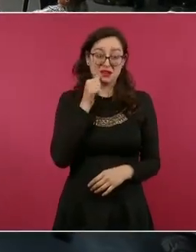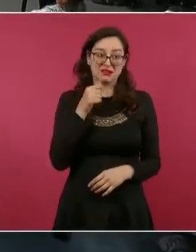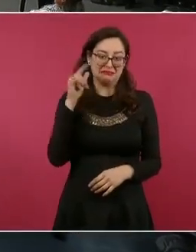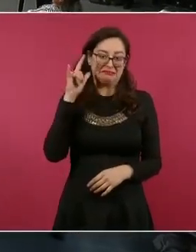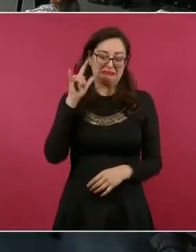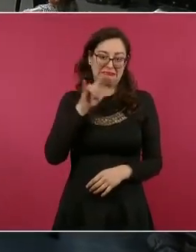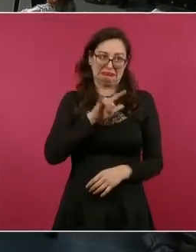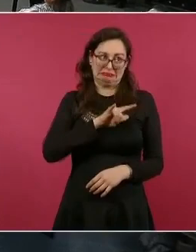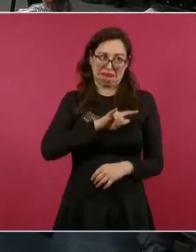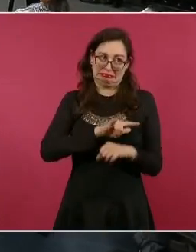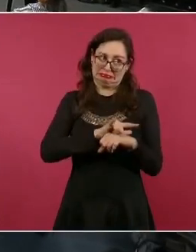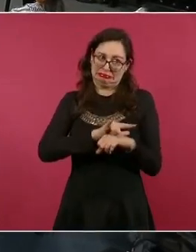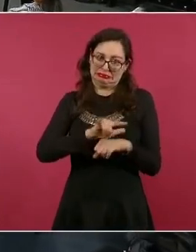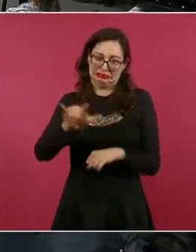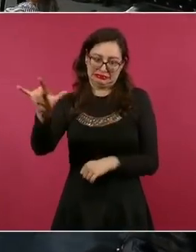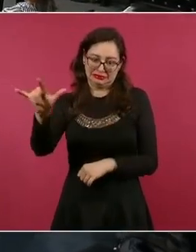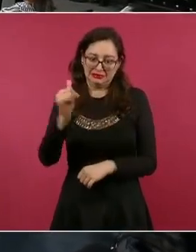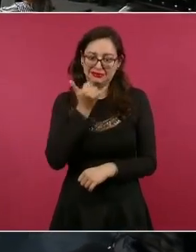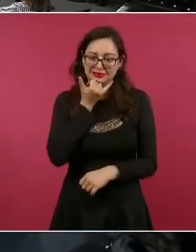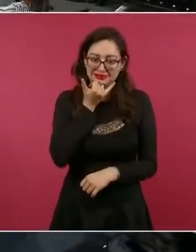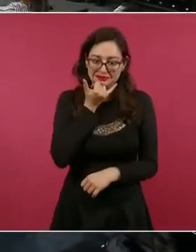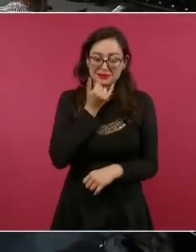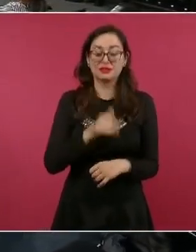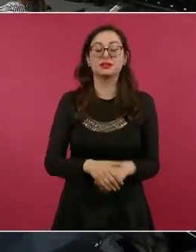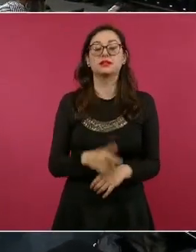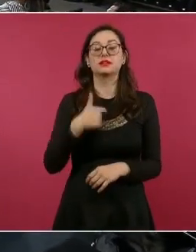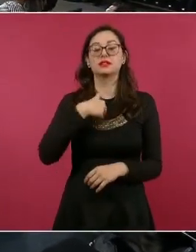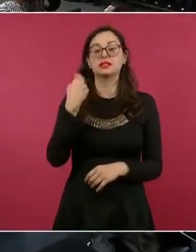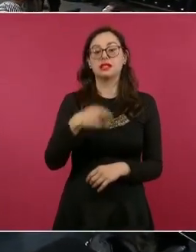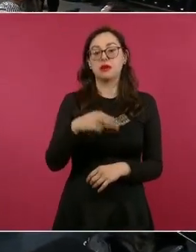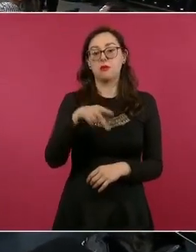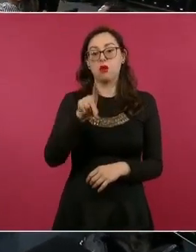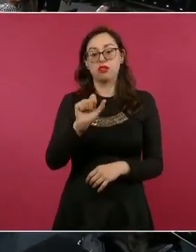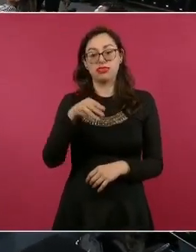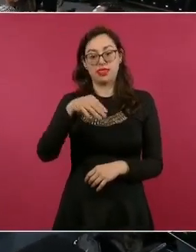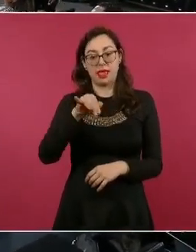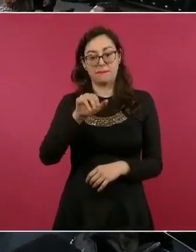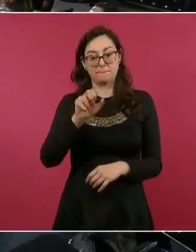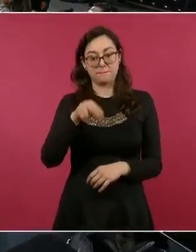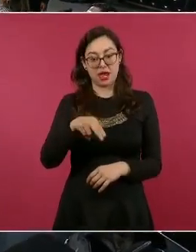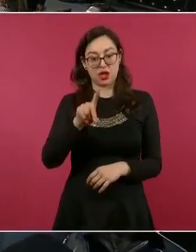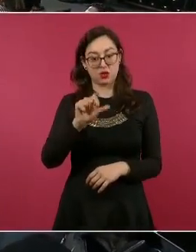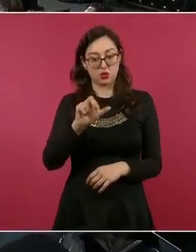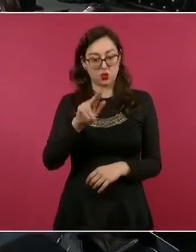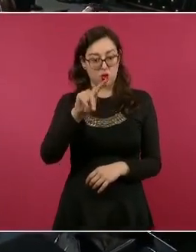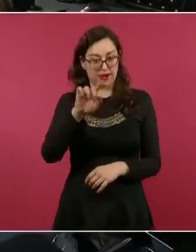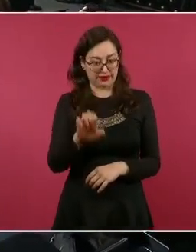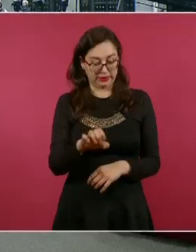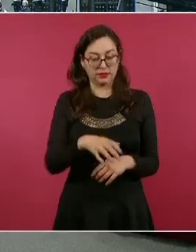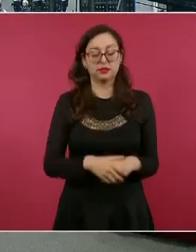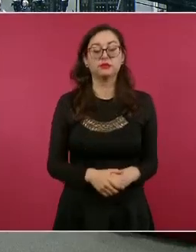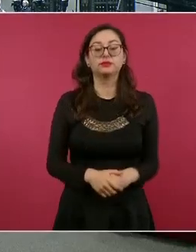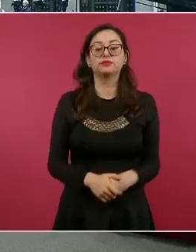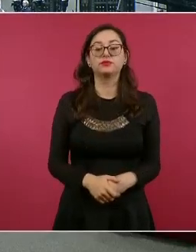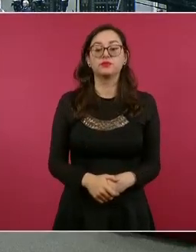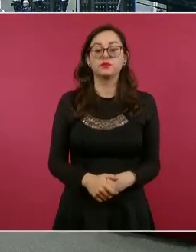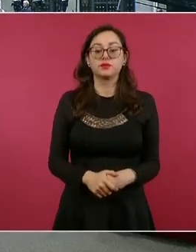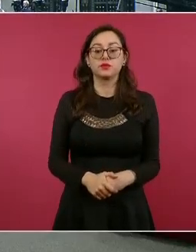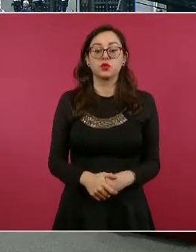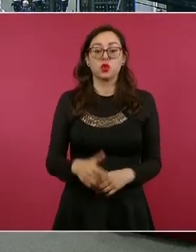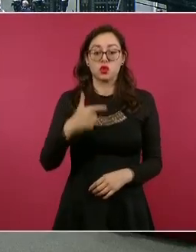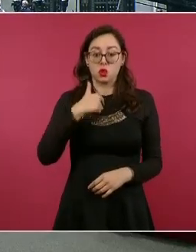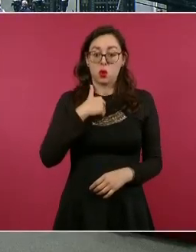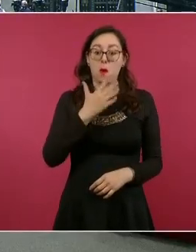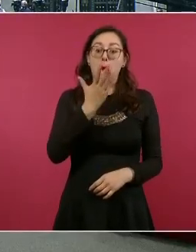está un poquito lejos. Señor presidente, Demián Duarte de Sonora Power. Señor presidente, bueno, mire, como sonorense lo tengo que